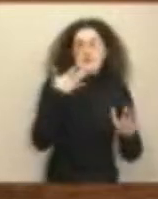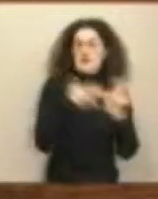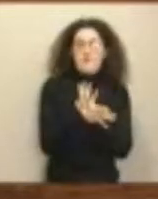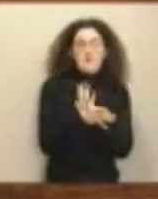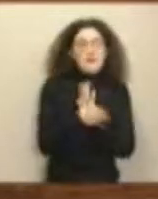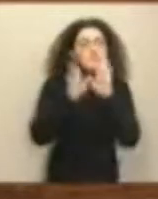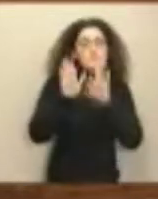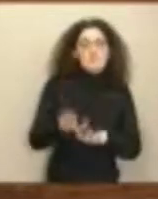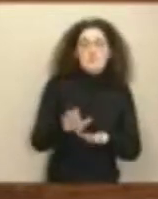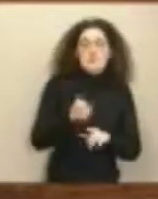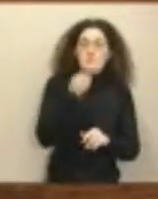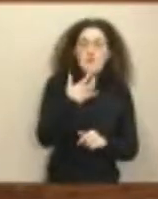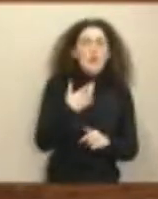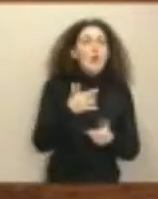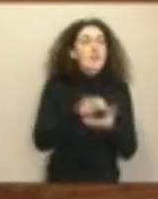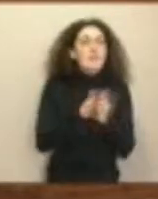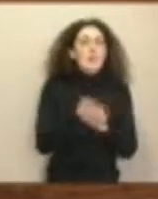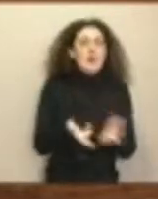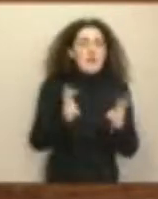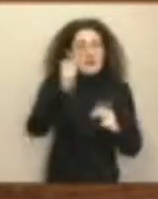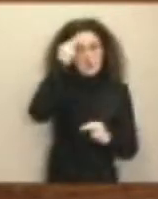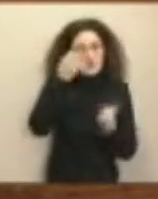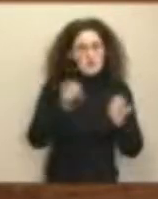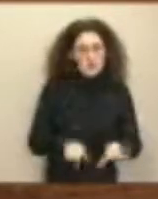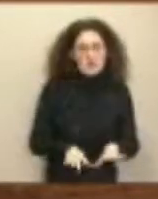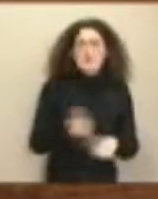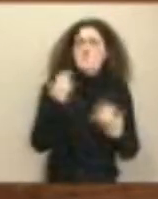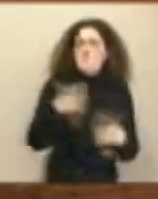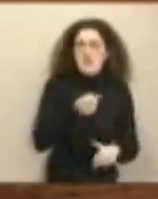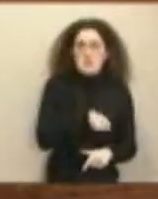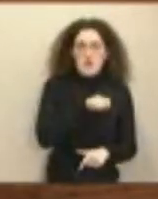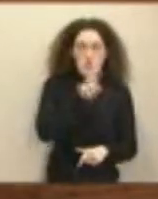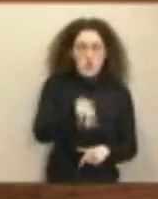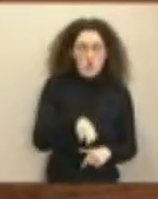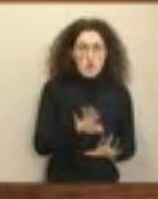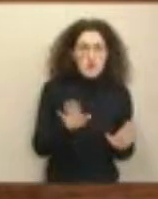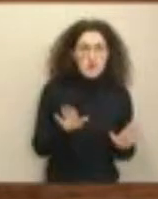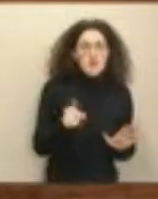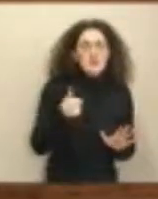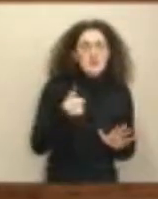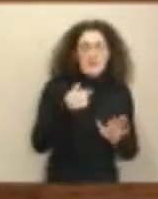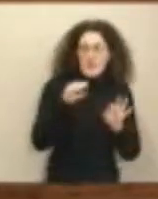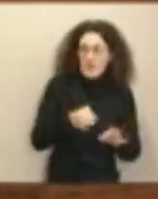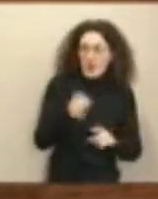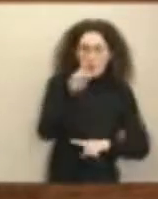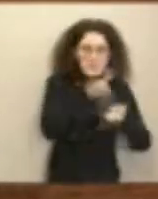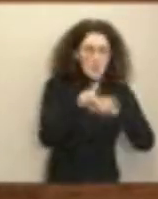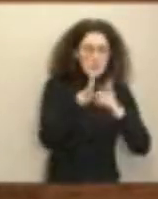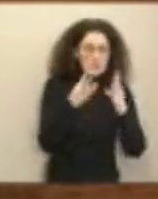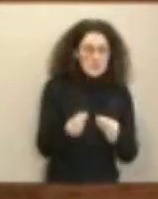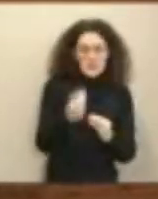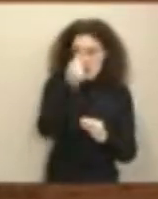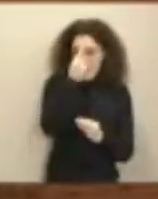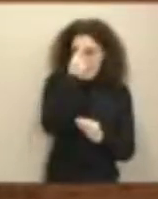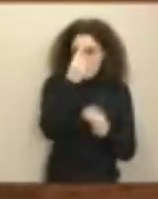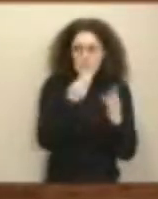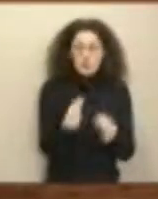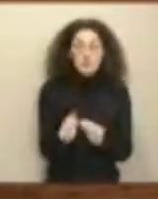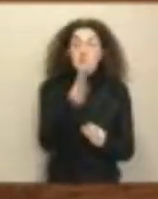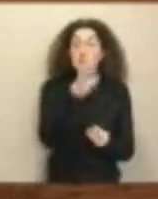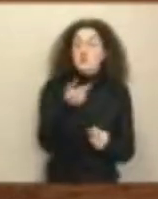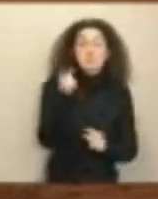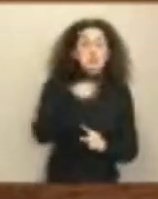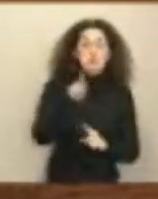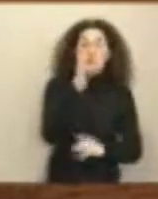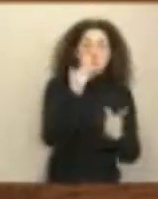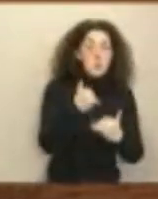si es anarquista, pero es un mal español. Es un mal español, lleno probablemente de problemas y de obsesiones. Y como nosotros no las tenemos,